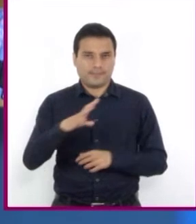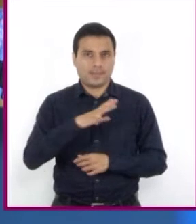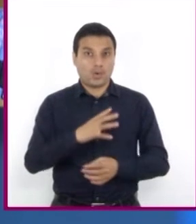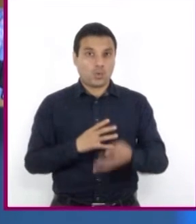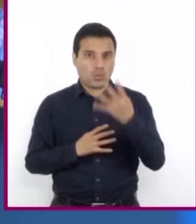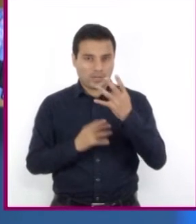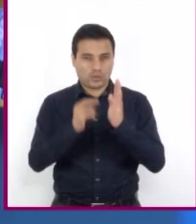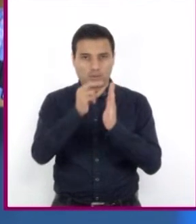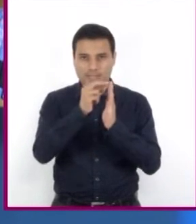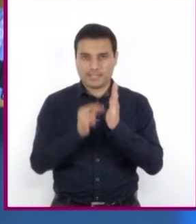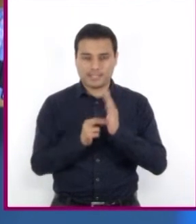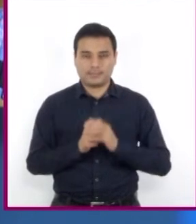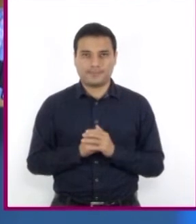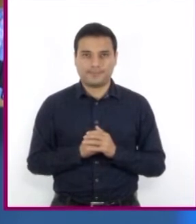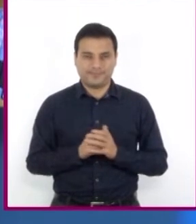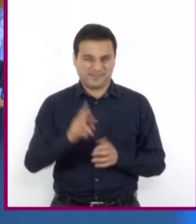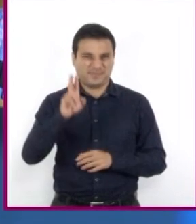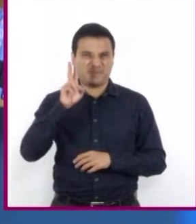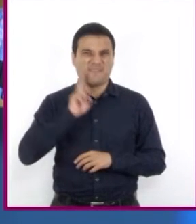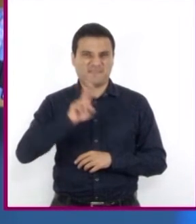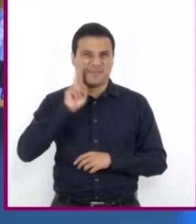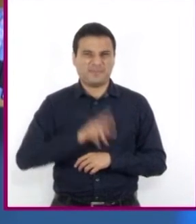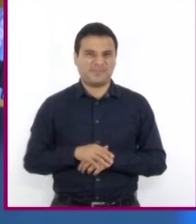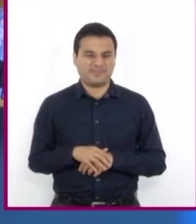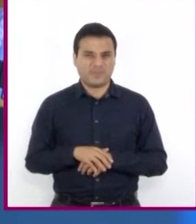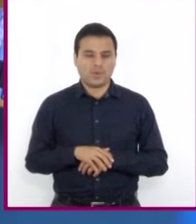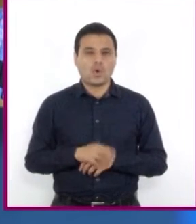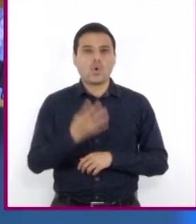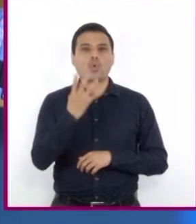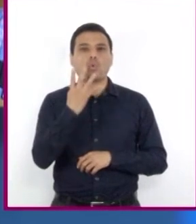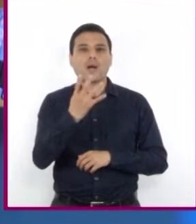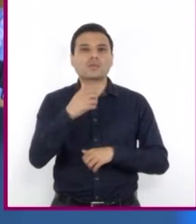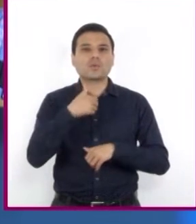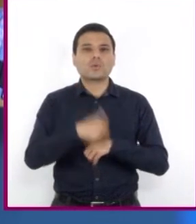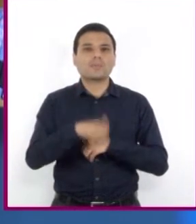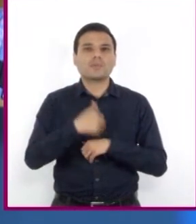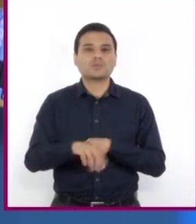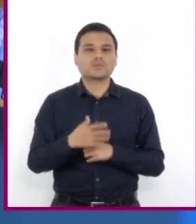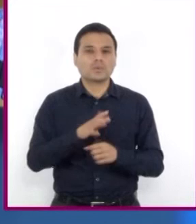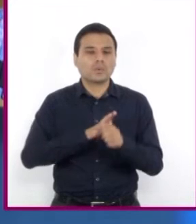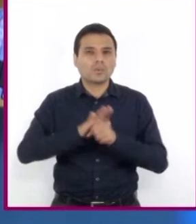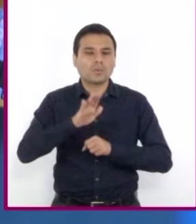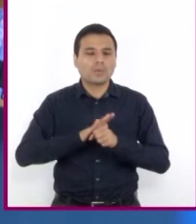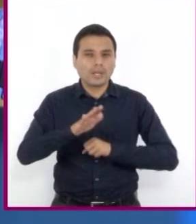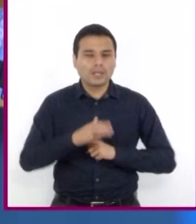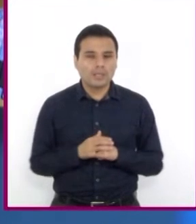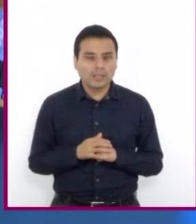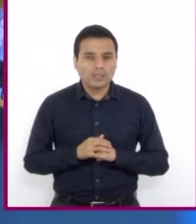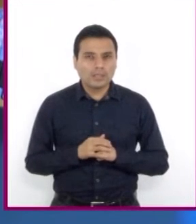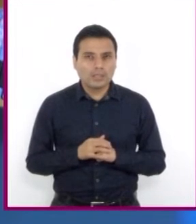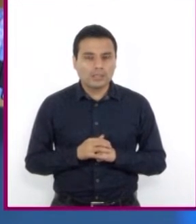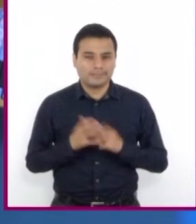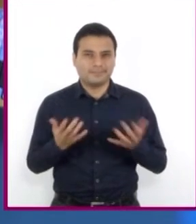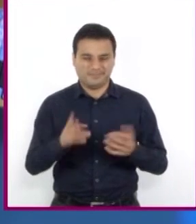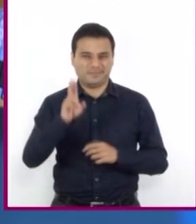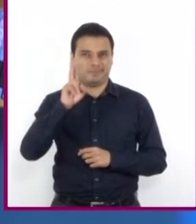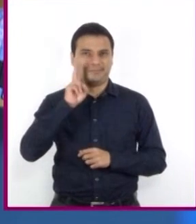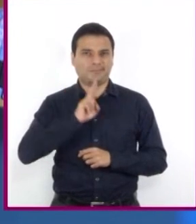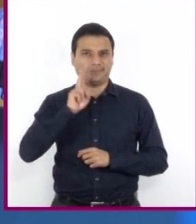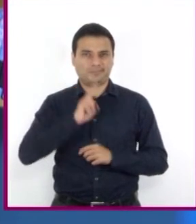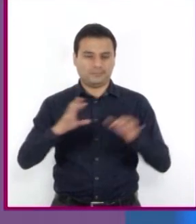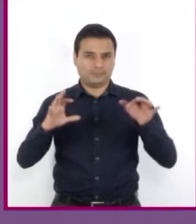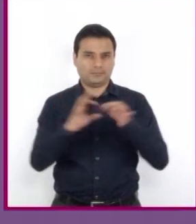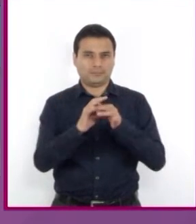reglas. Determinemos los 4 primeros números de cada una de las reglas para saber si pertenecen a la